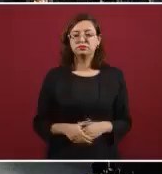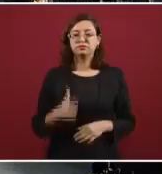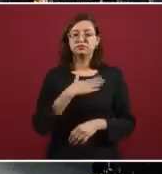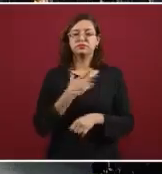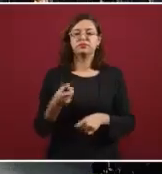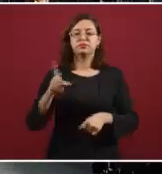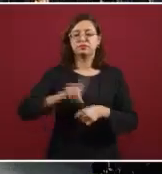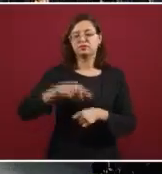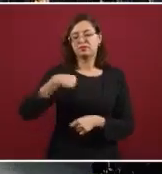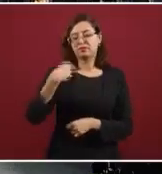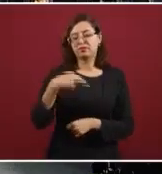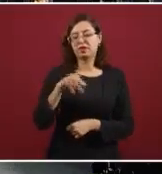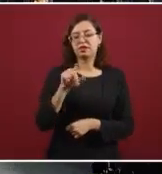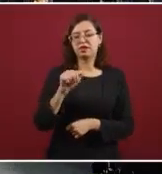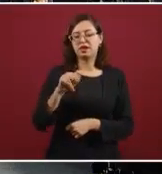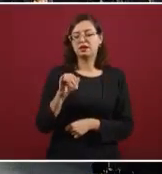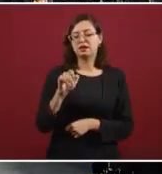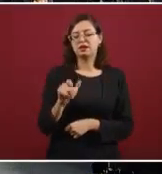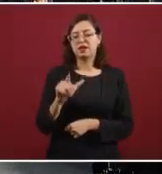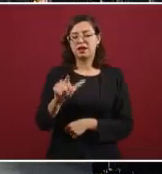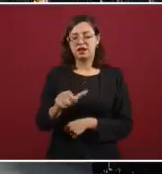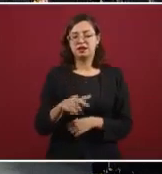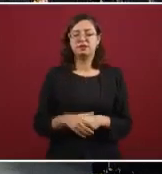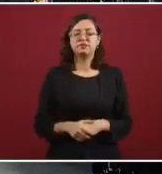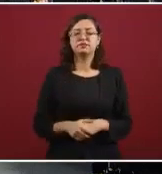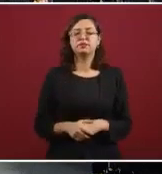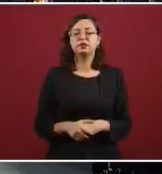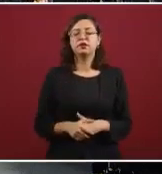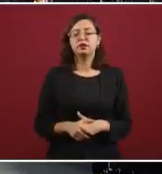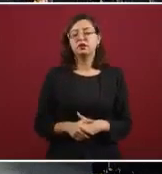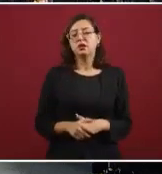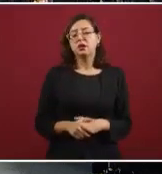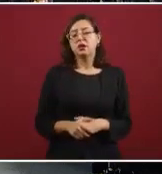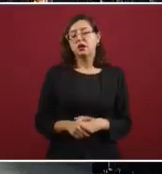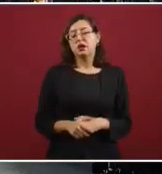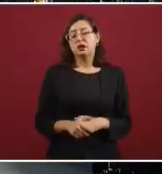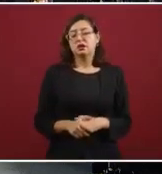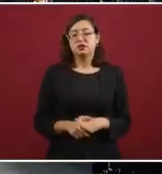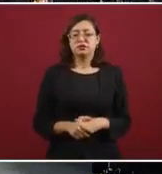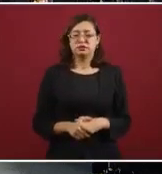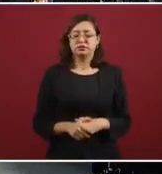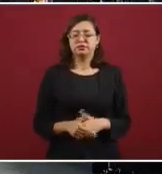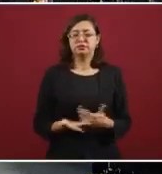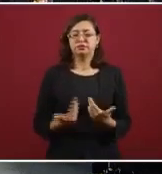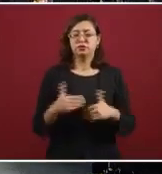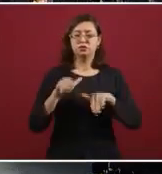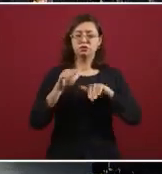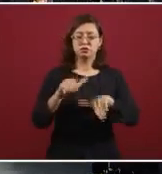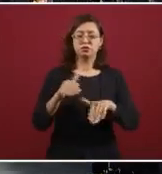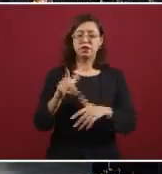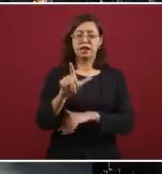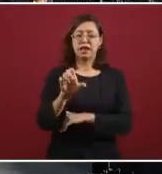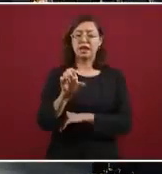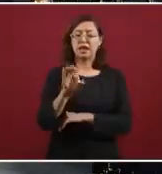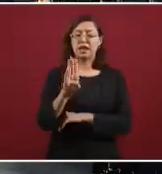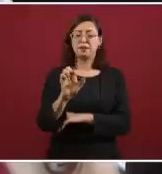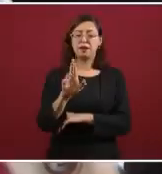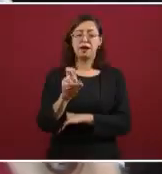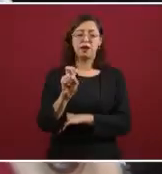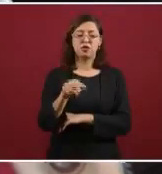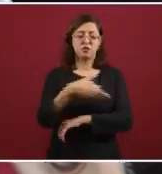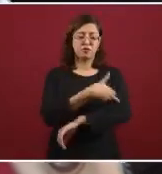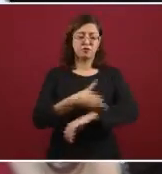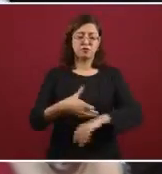Buenos días, Daniela Pastrana, de Pie de Página. Le quería preguntar si tiene, sobre el caso de los Levarón, si tiene algún